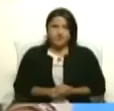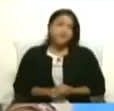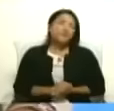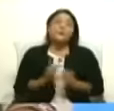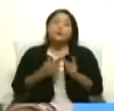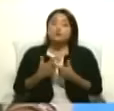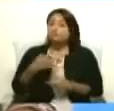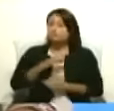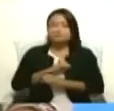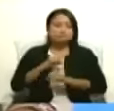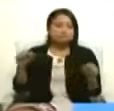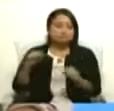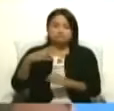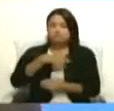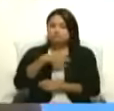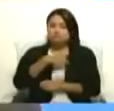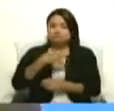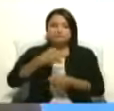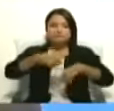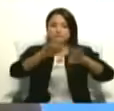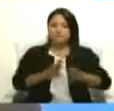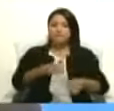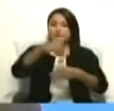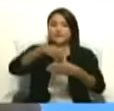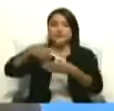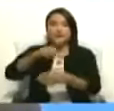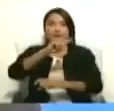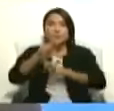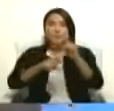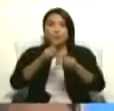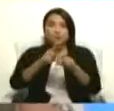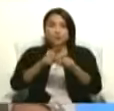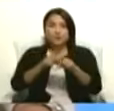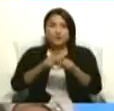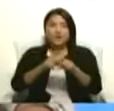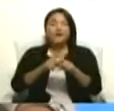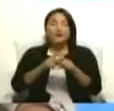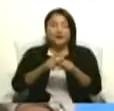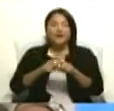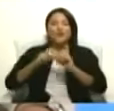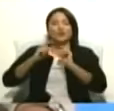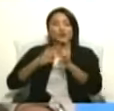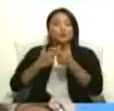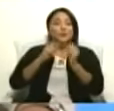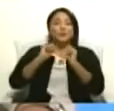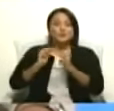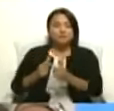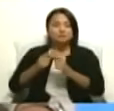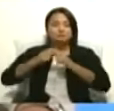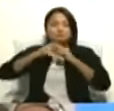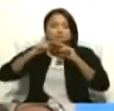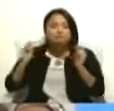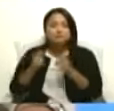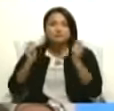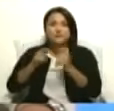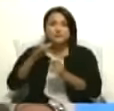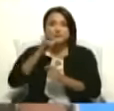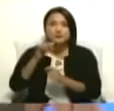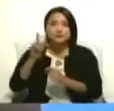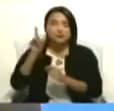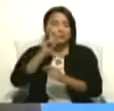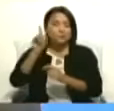suspender el referendo entonces instalaron la siguiente matriz la